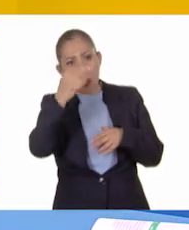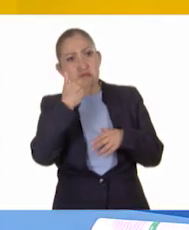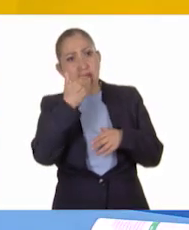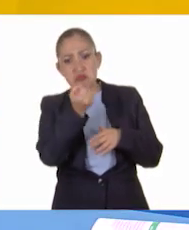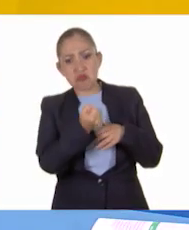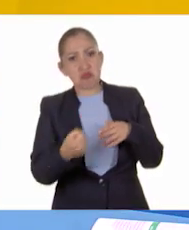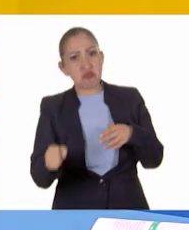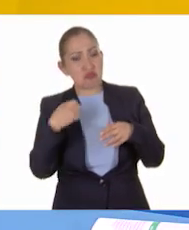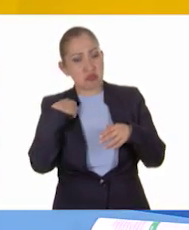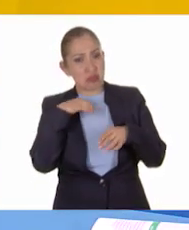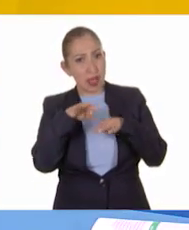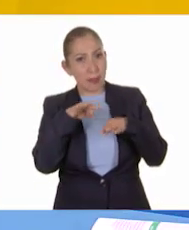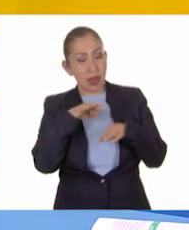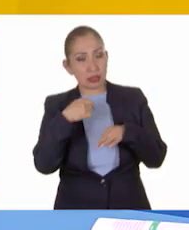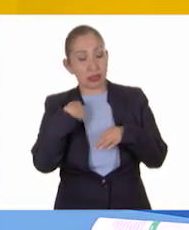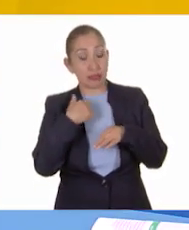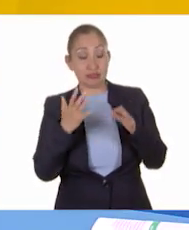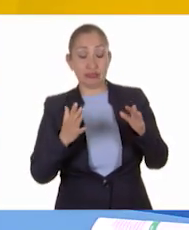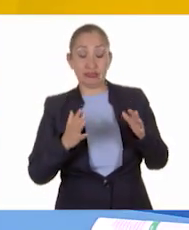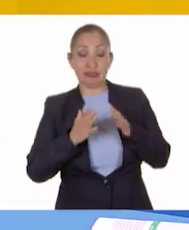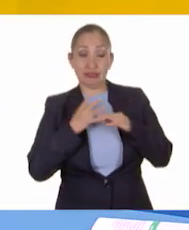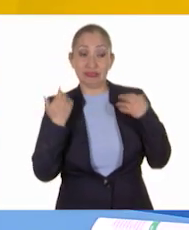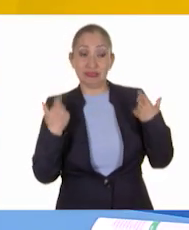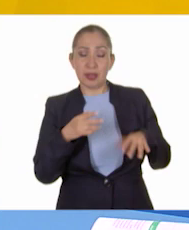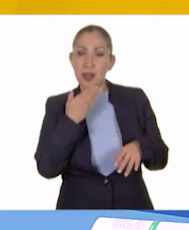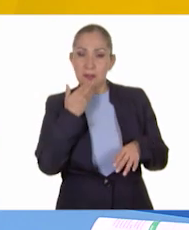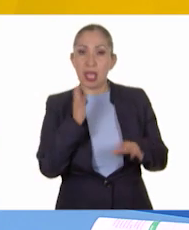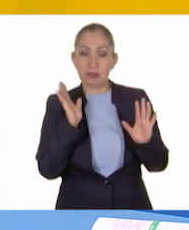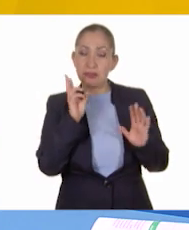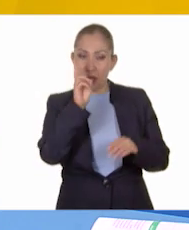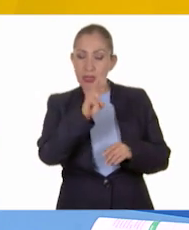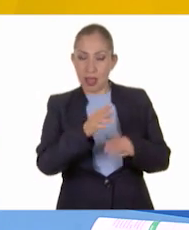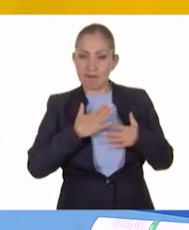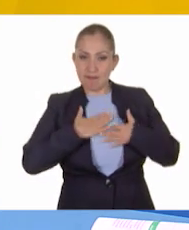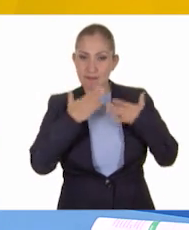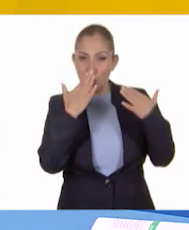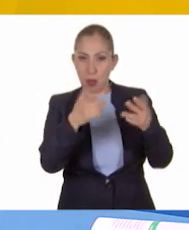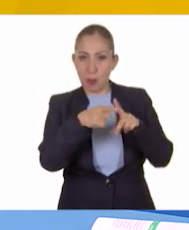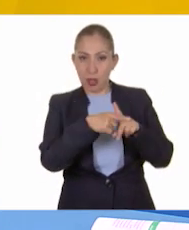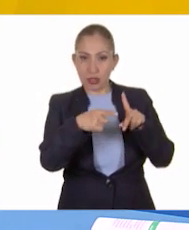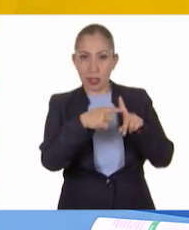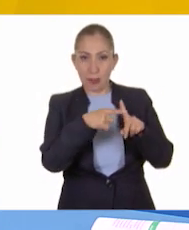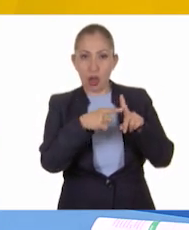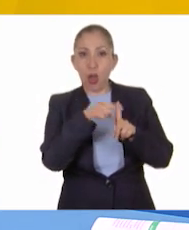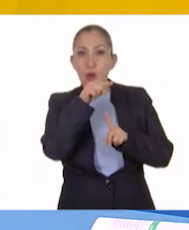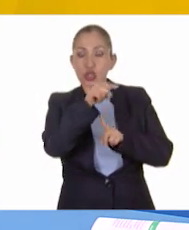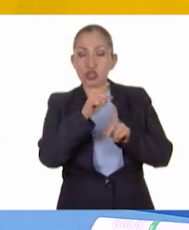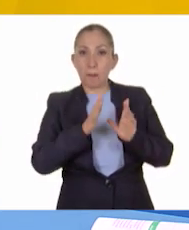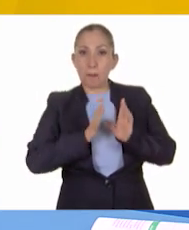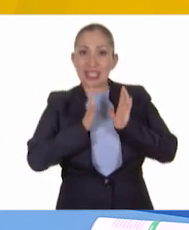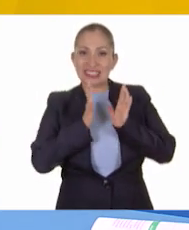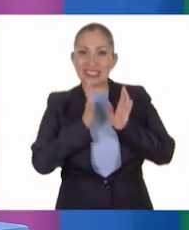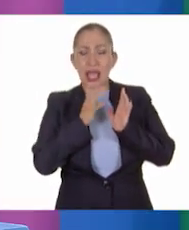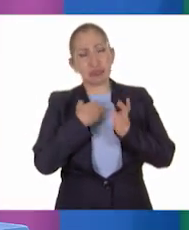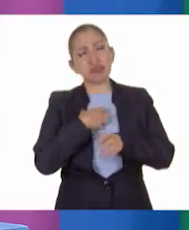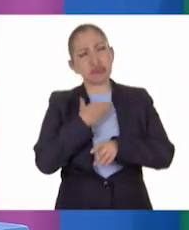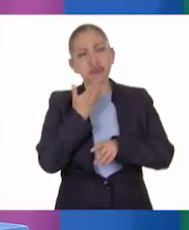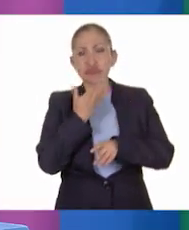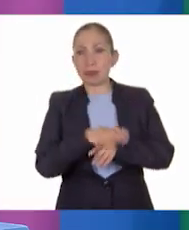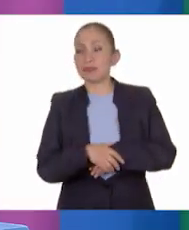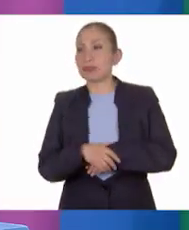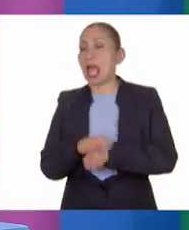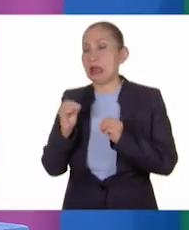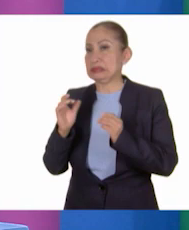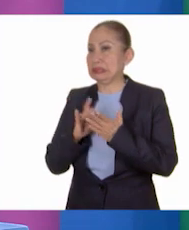bueno y me desconcierta, pero en buen sentido. Lo digo como algo positivo, como una sorpresa alegre. Ay,